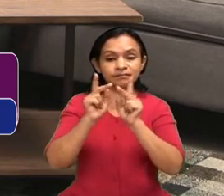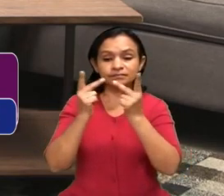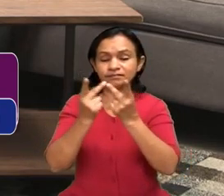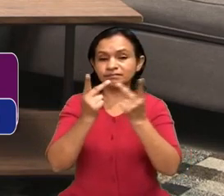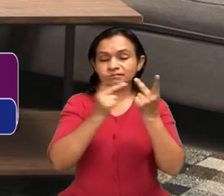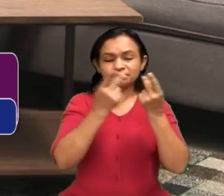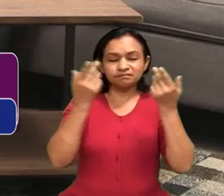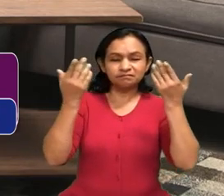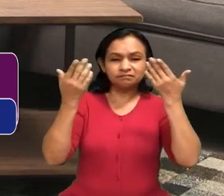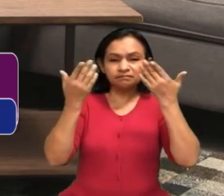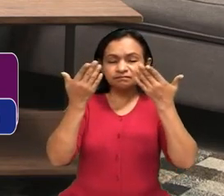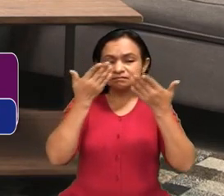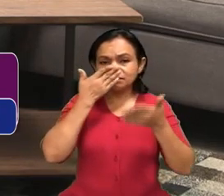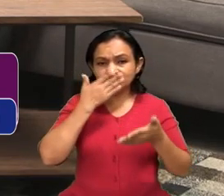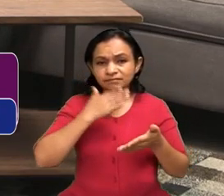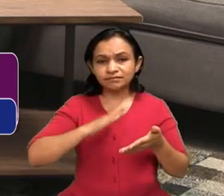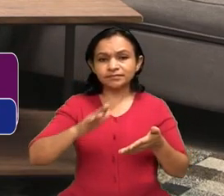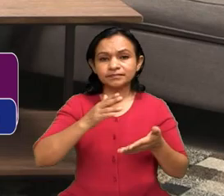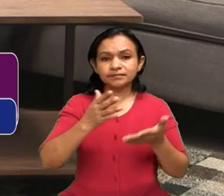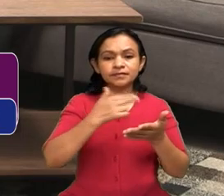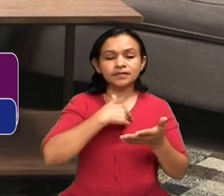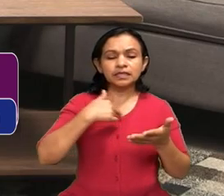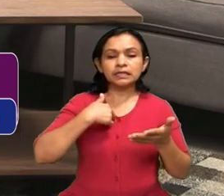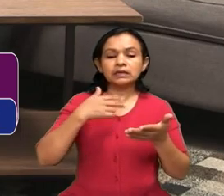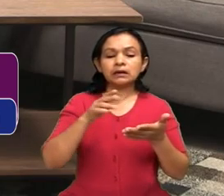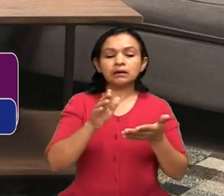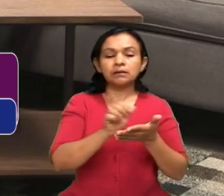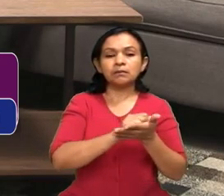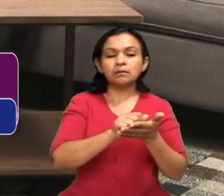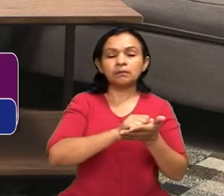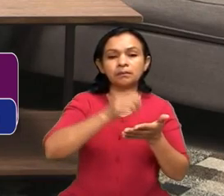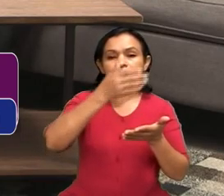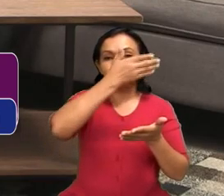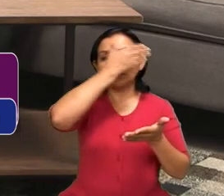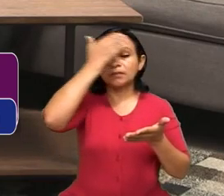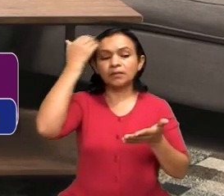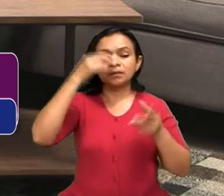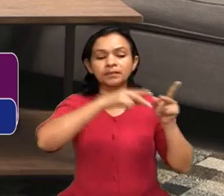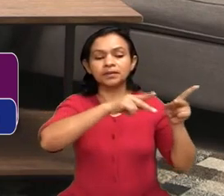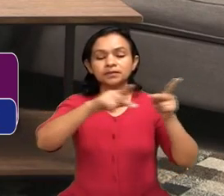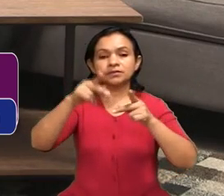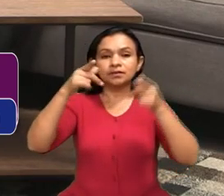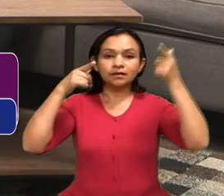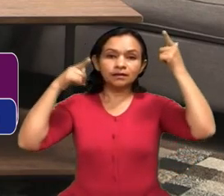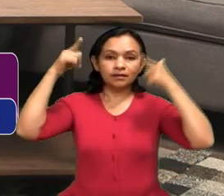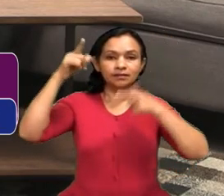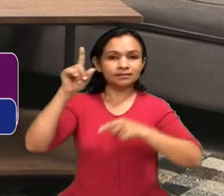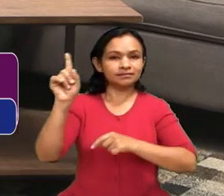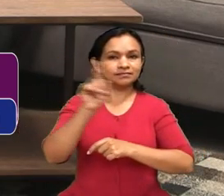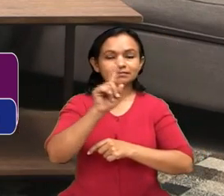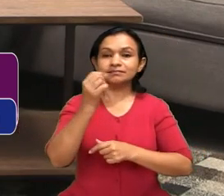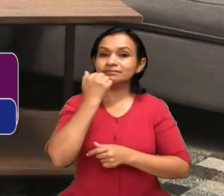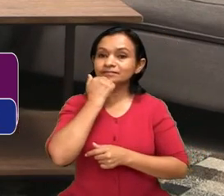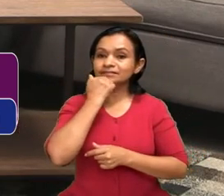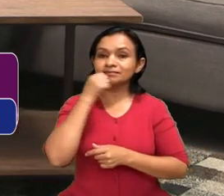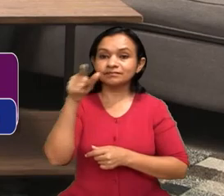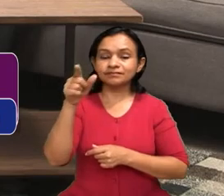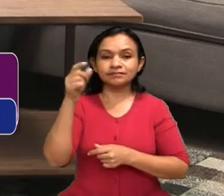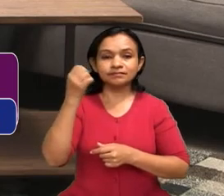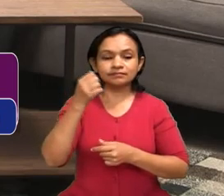ellos creyeron que hacían desaparecer todo el ideal de Sandino. Y no fue así. Exacto. Ese ideal